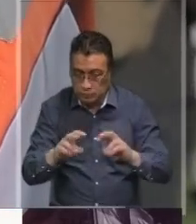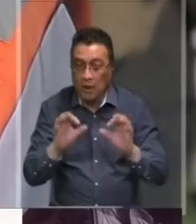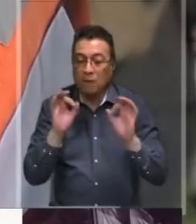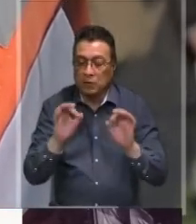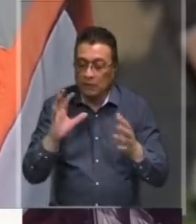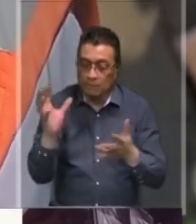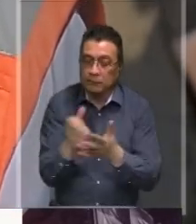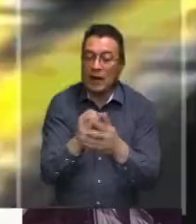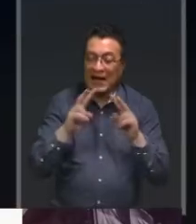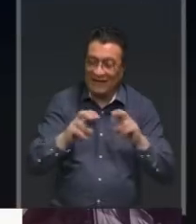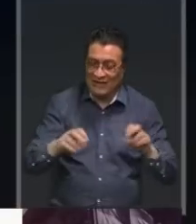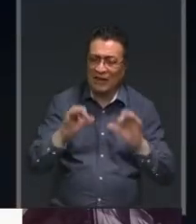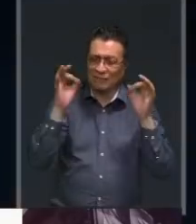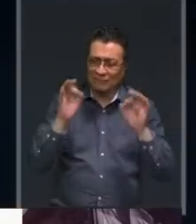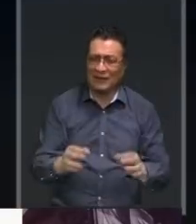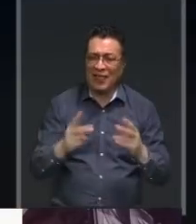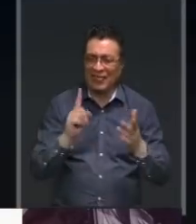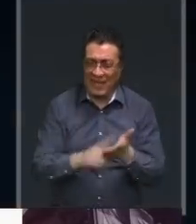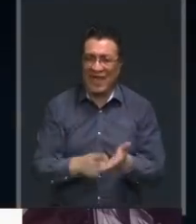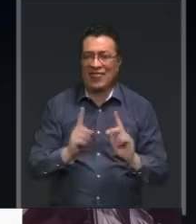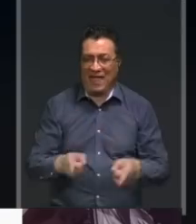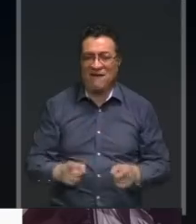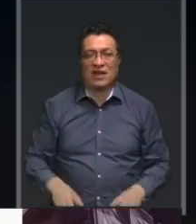pueda revisar profundamente.